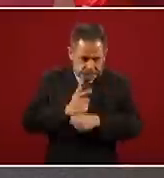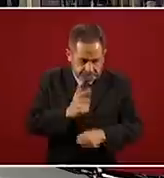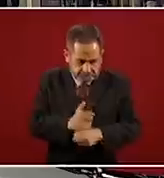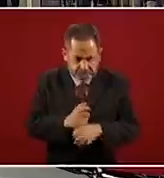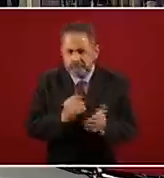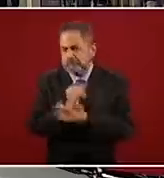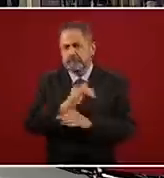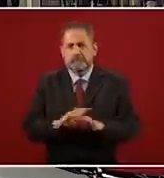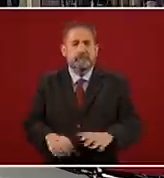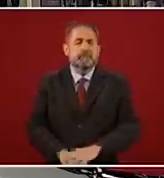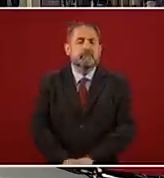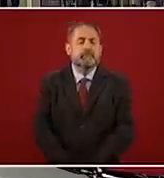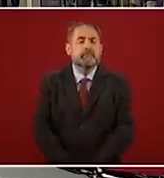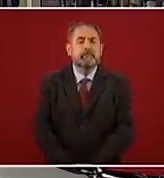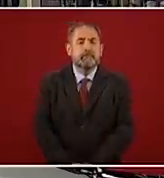ese sentido.